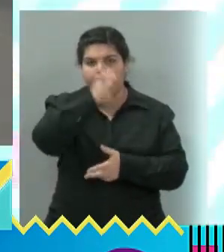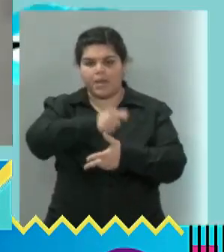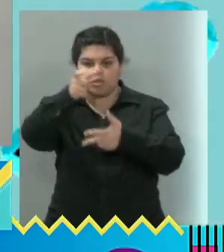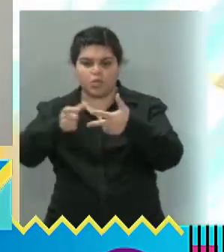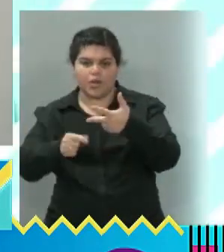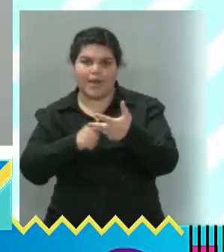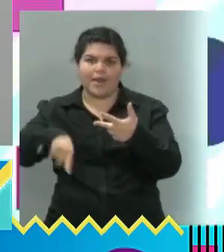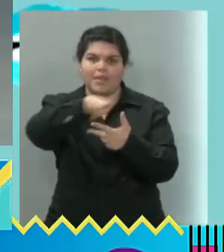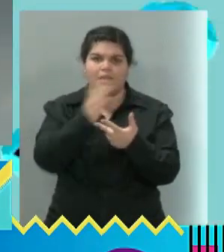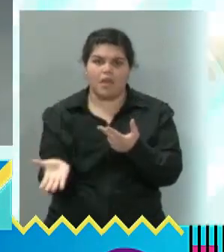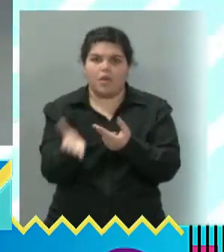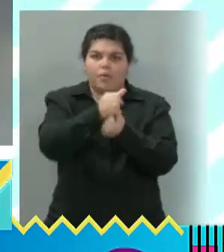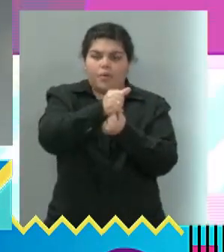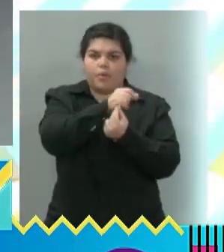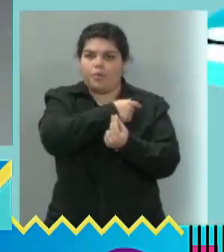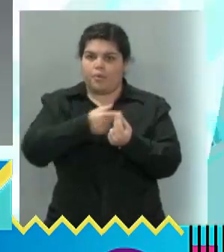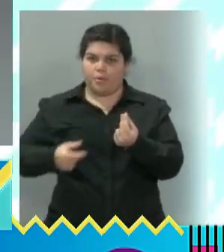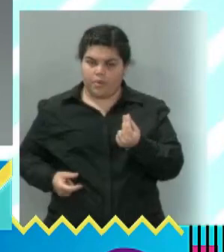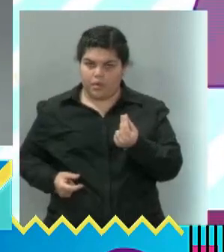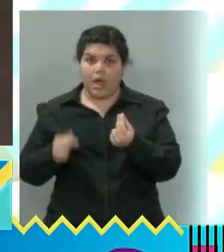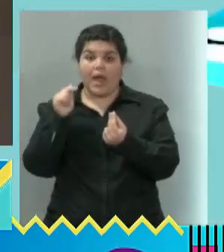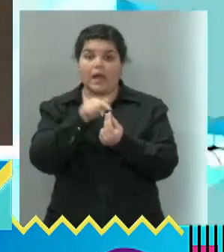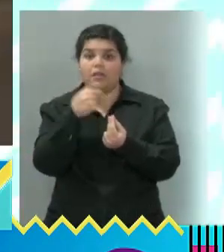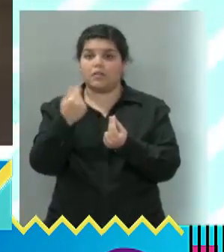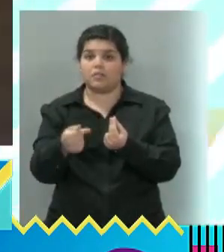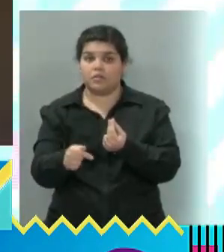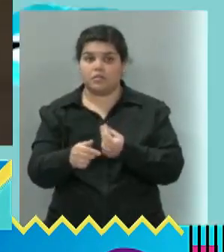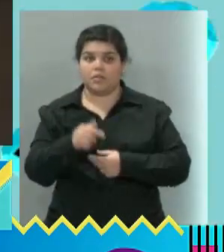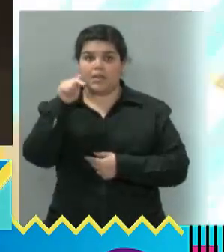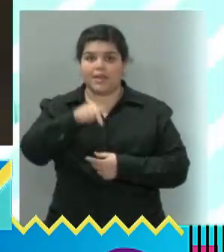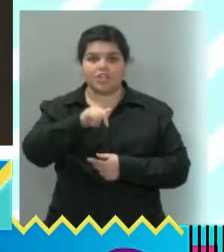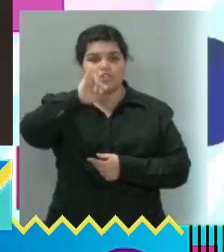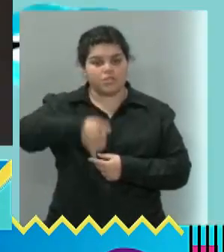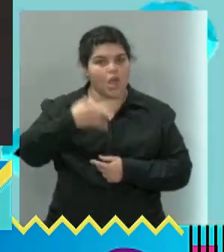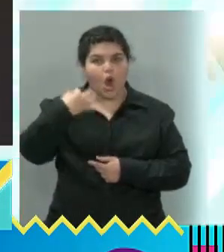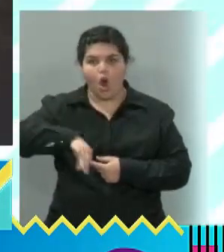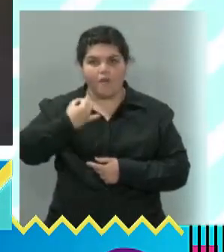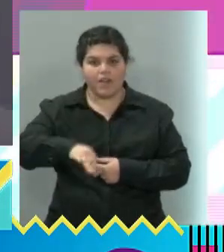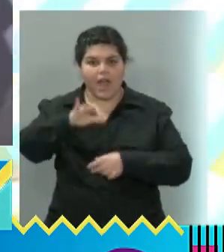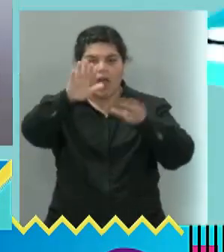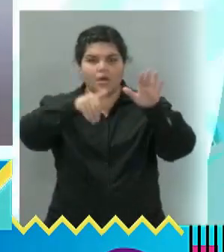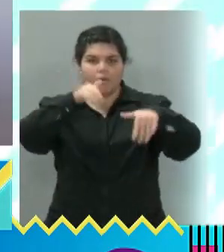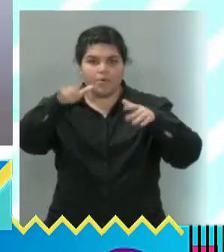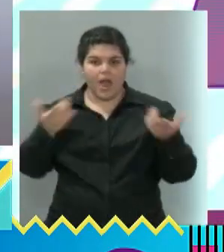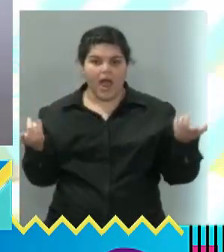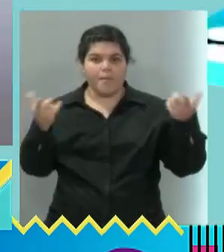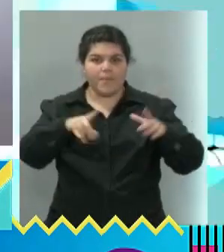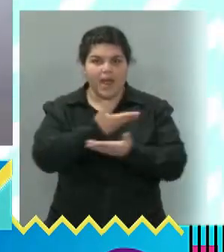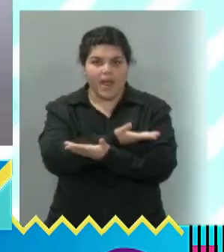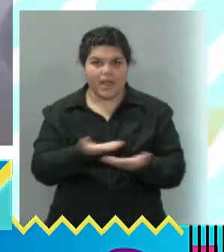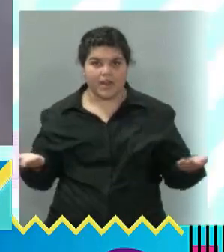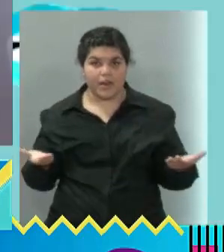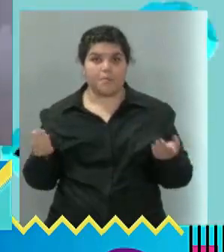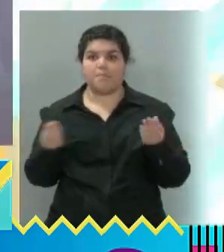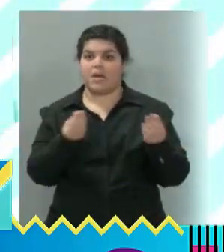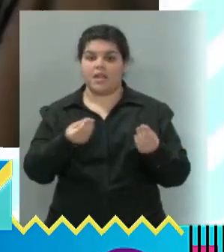la obligación, porque es la obligación, el deber de convocar a una Asamblea General Constituyente